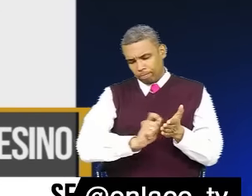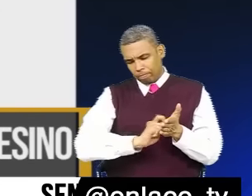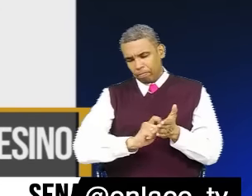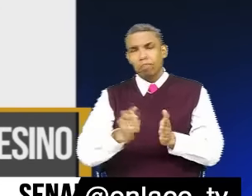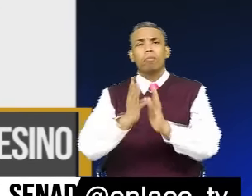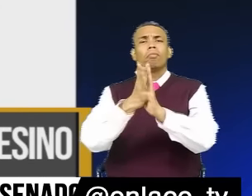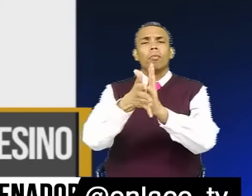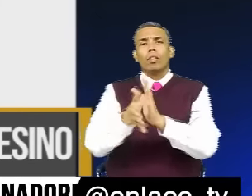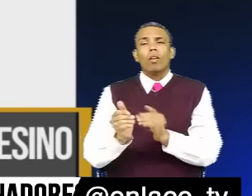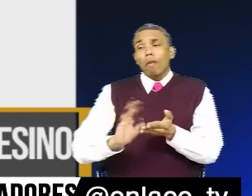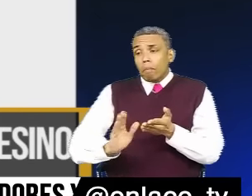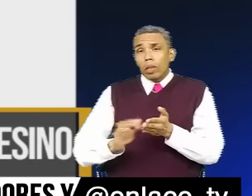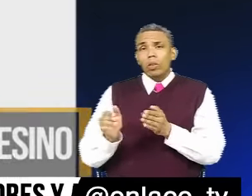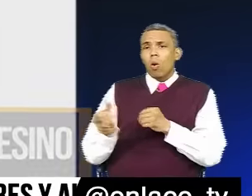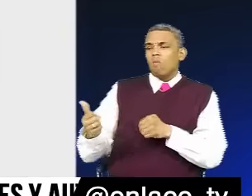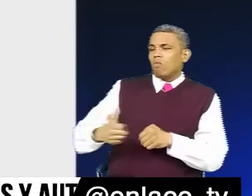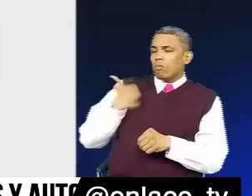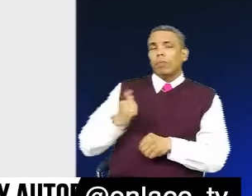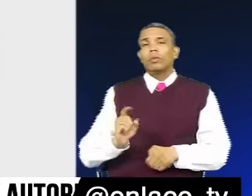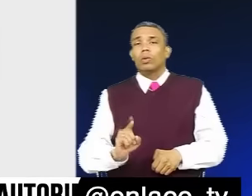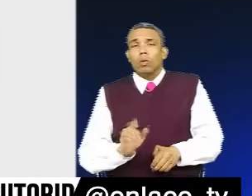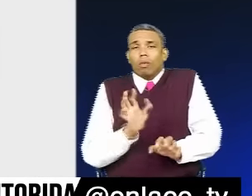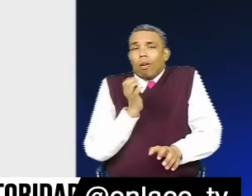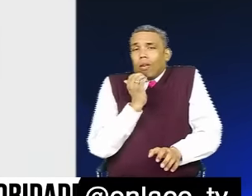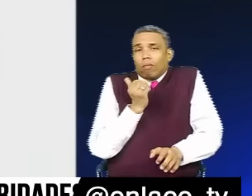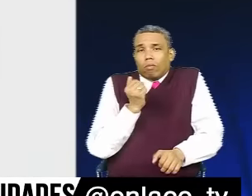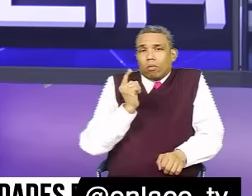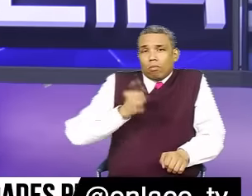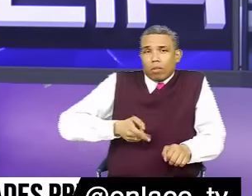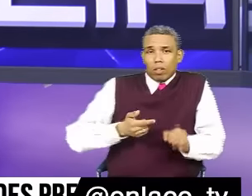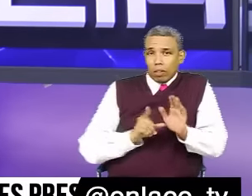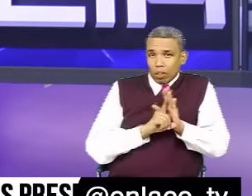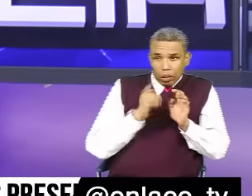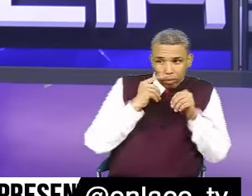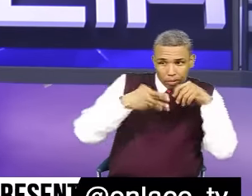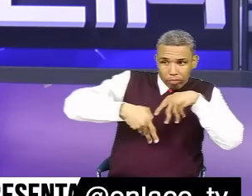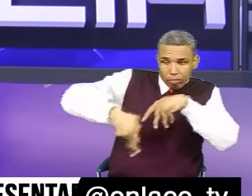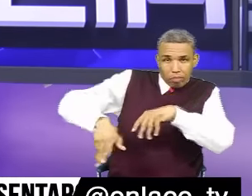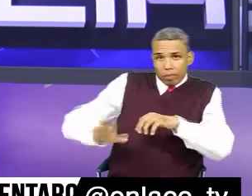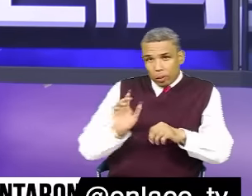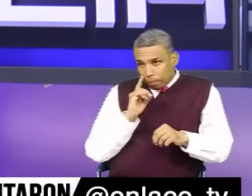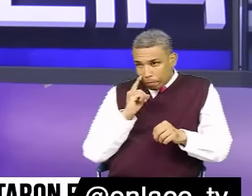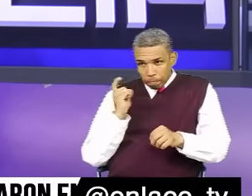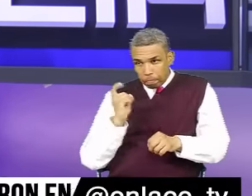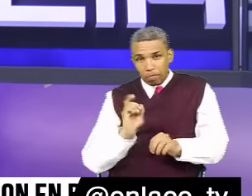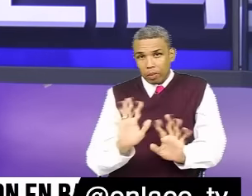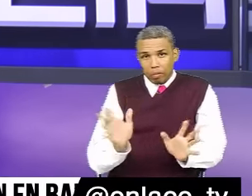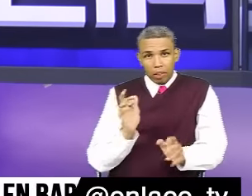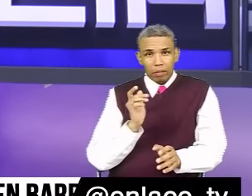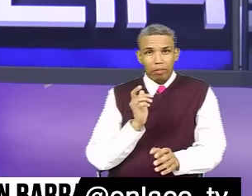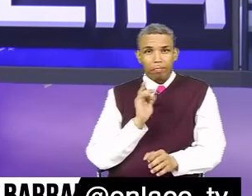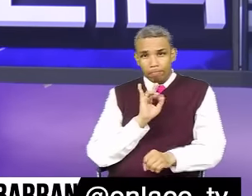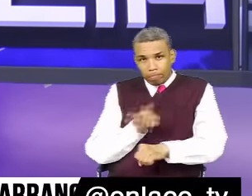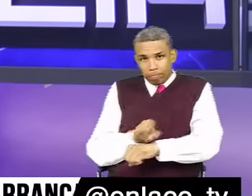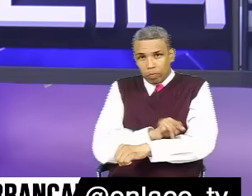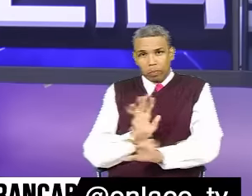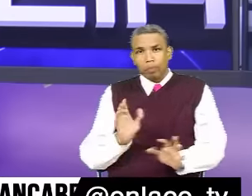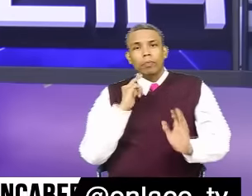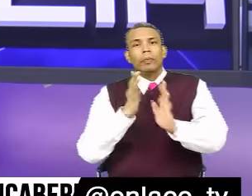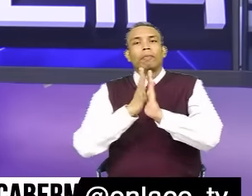muerto y sostiene que los hechos se dieron en operativo militar en la zona. Y destacó en las últimas horas también la Quinta Brigada, consultado por